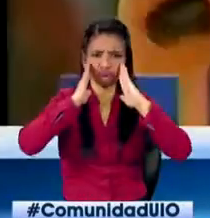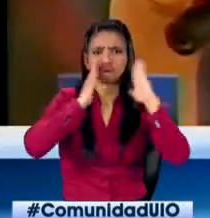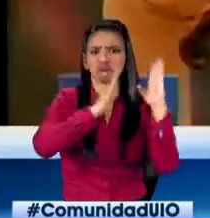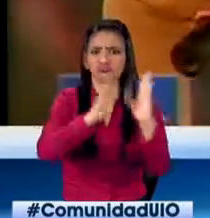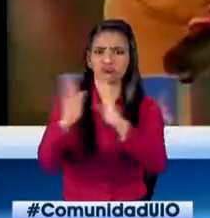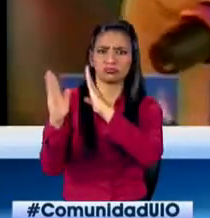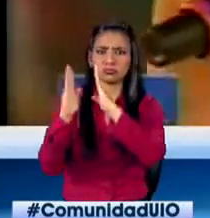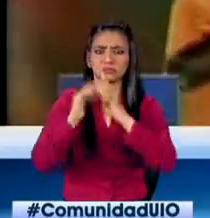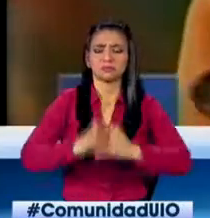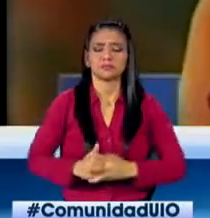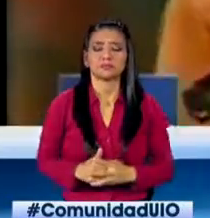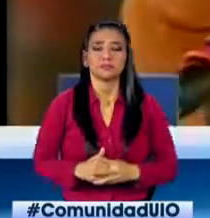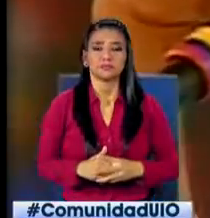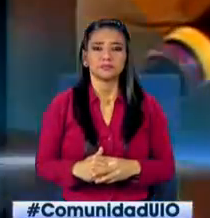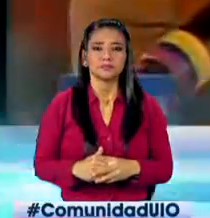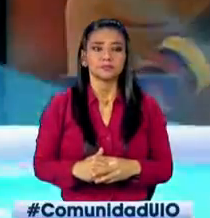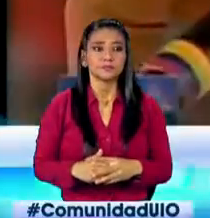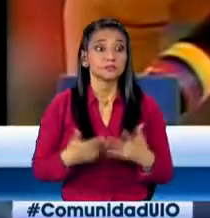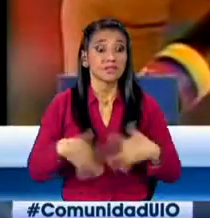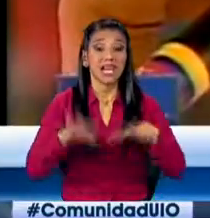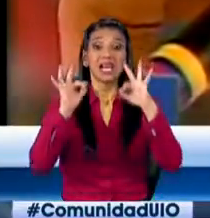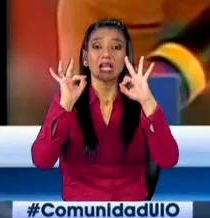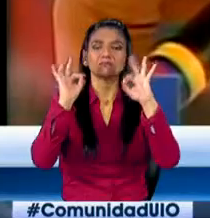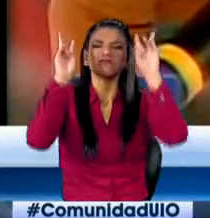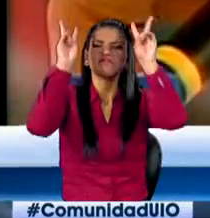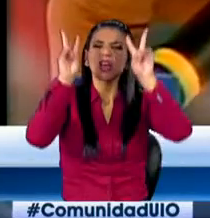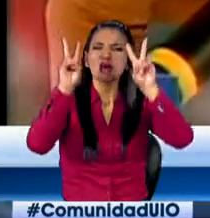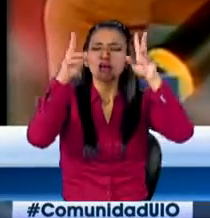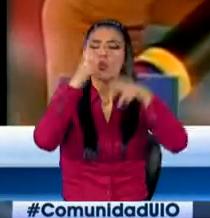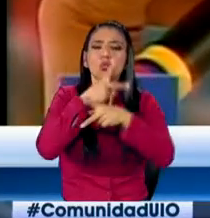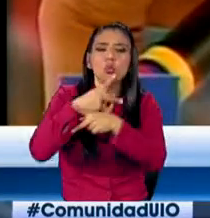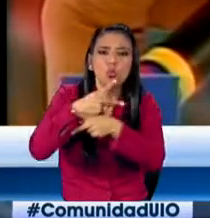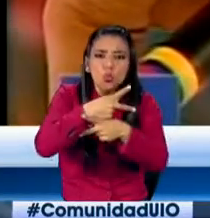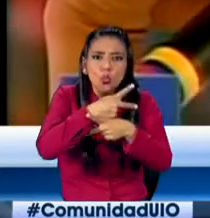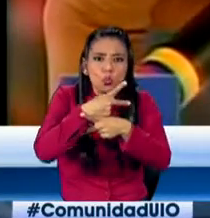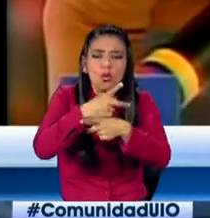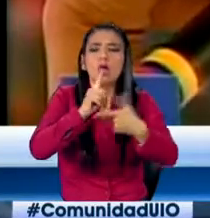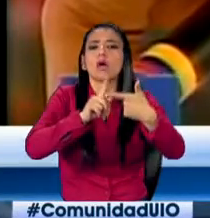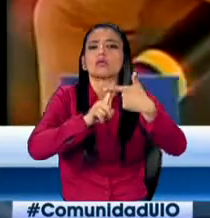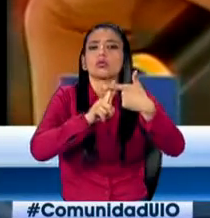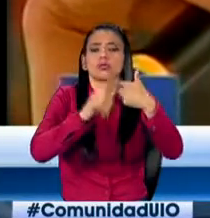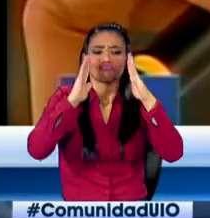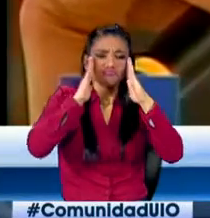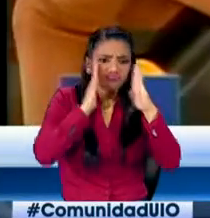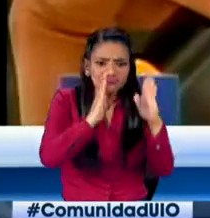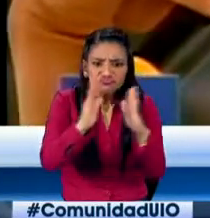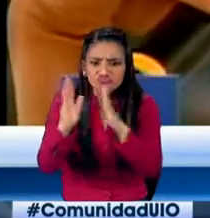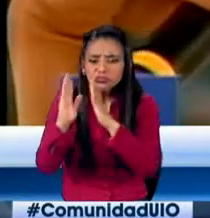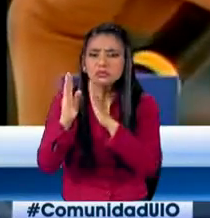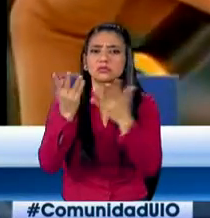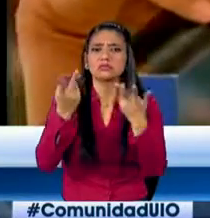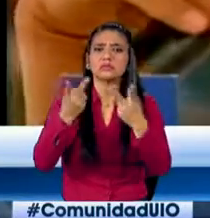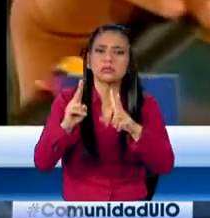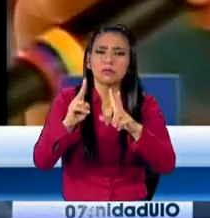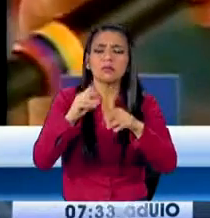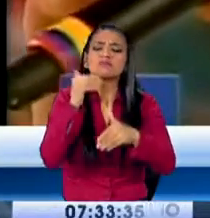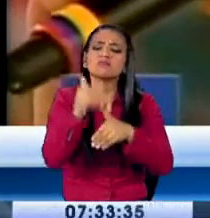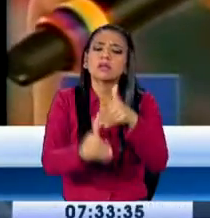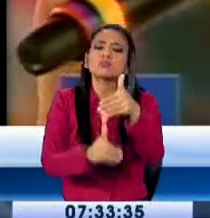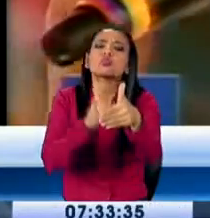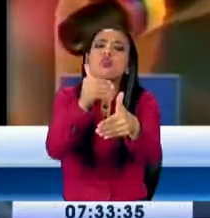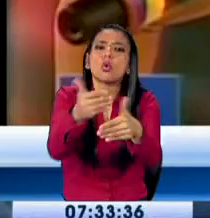natural. Estamos preparándonos en cuanto a prevención, respuesta y recuperación o